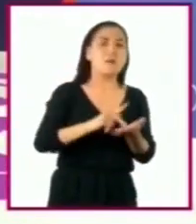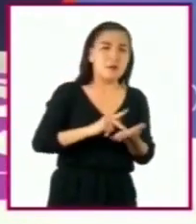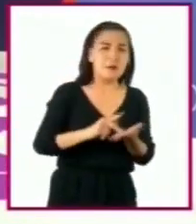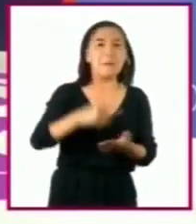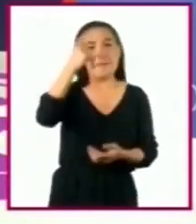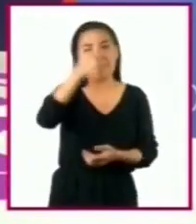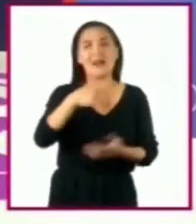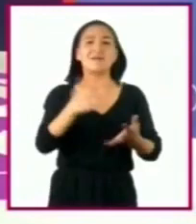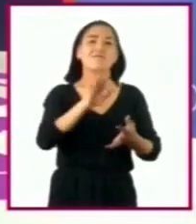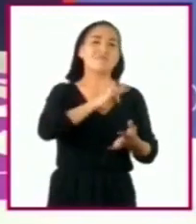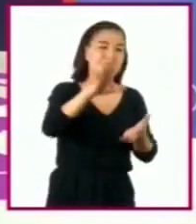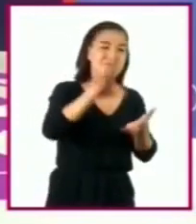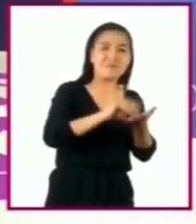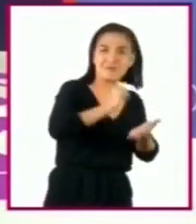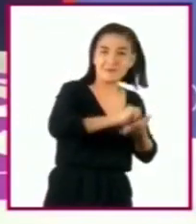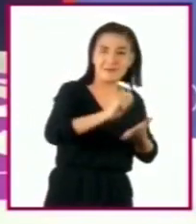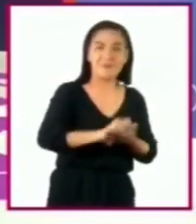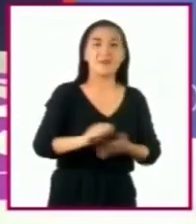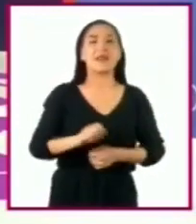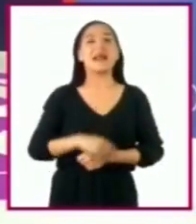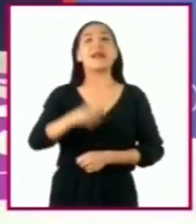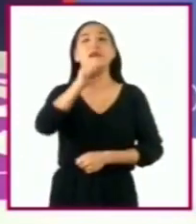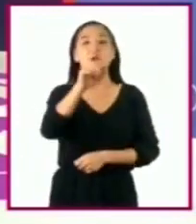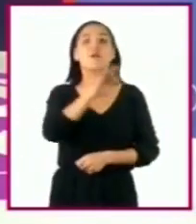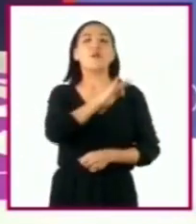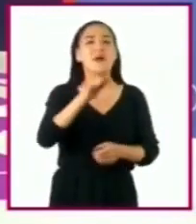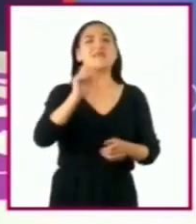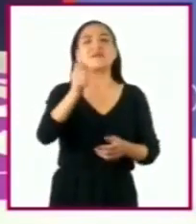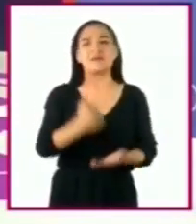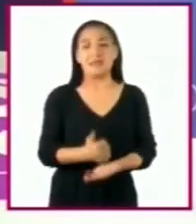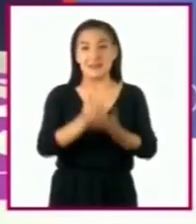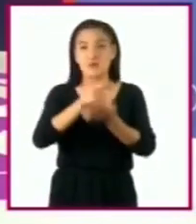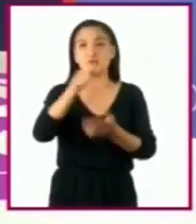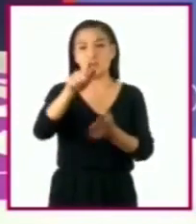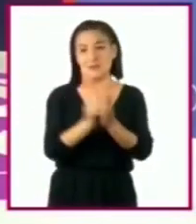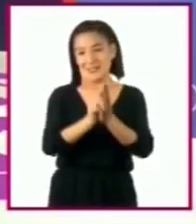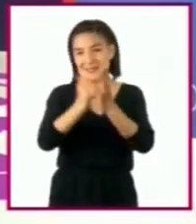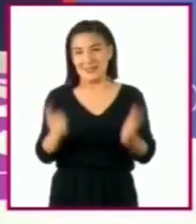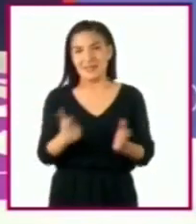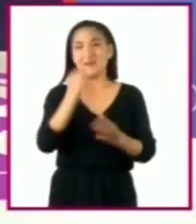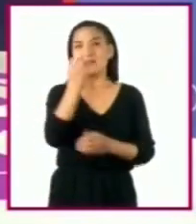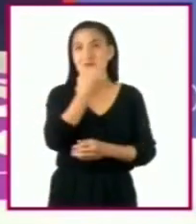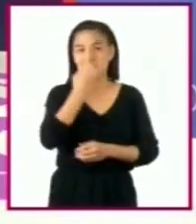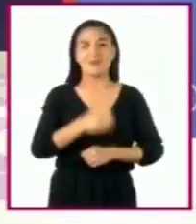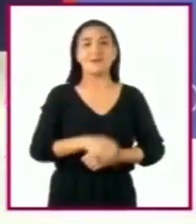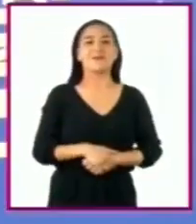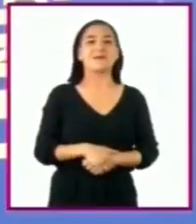que puedan tomar notas. También podría ayudarles tener a la mano su libro de texto.